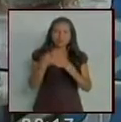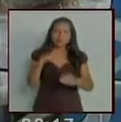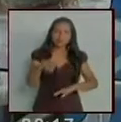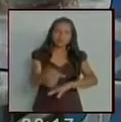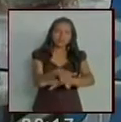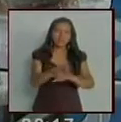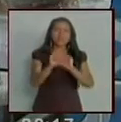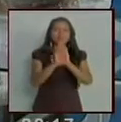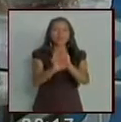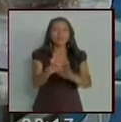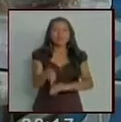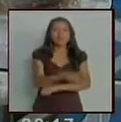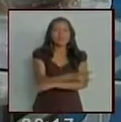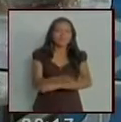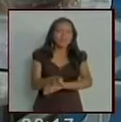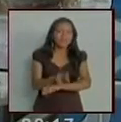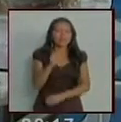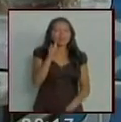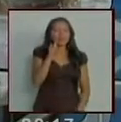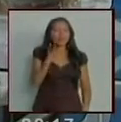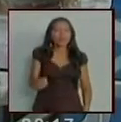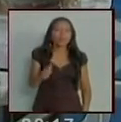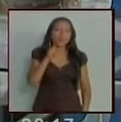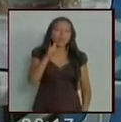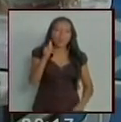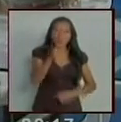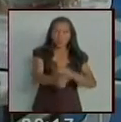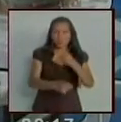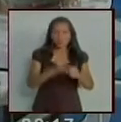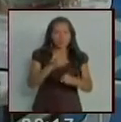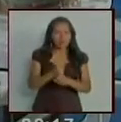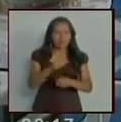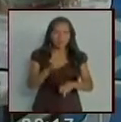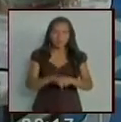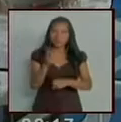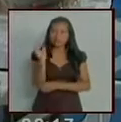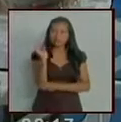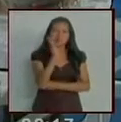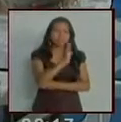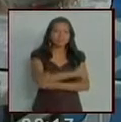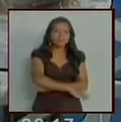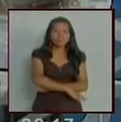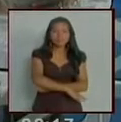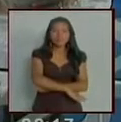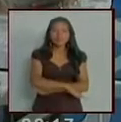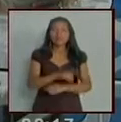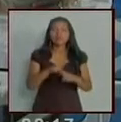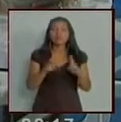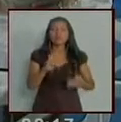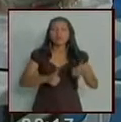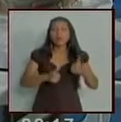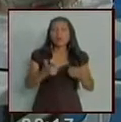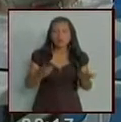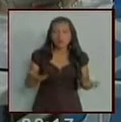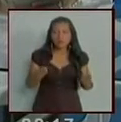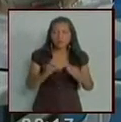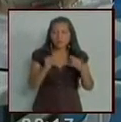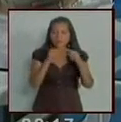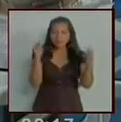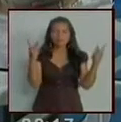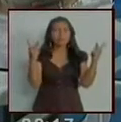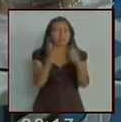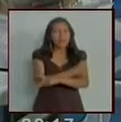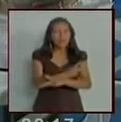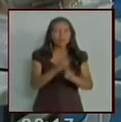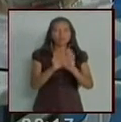tenemos en el Prado prácticamente todos los días del año y a todas horas del día. ¿Ya cuáles son los niveles extremos?